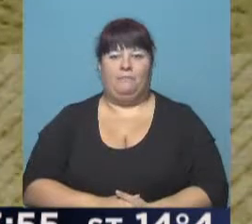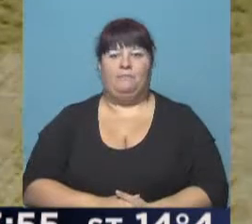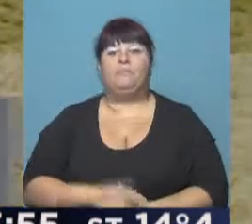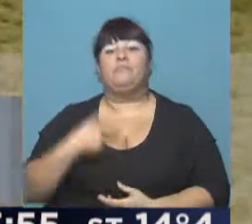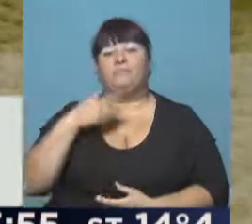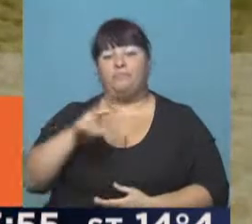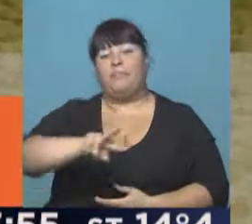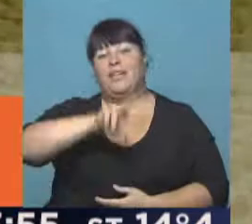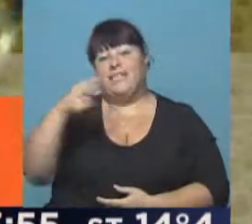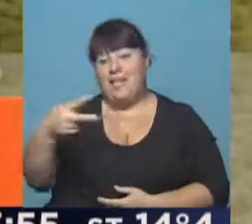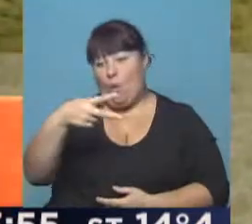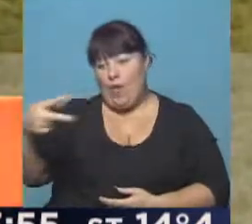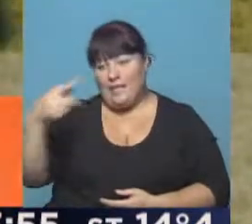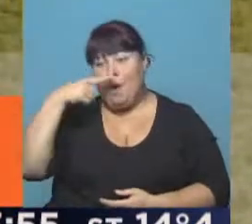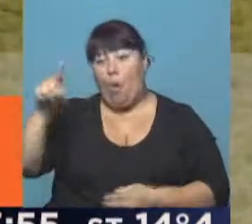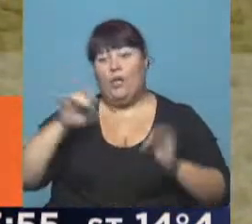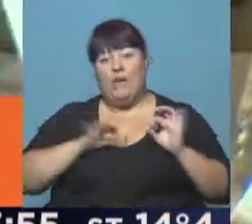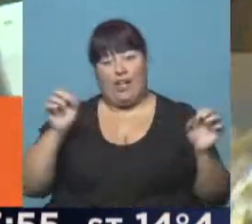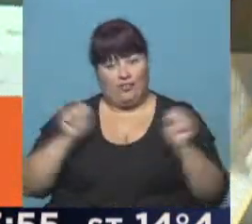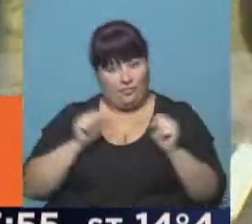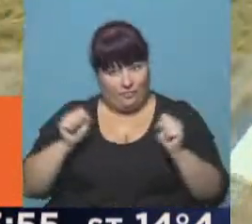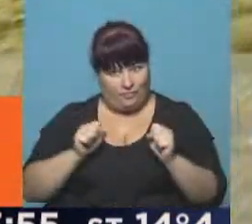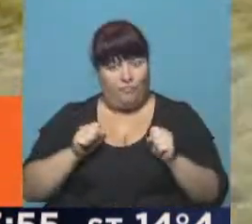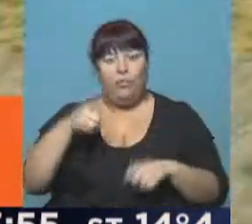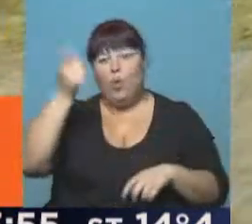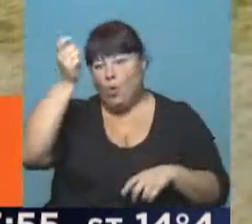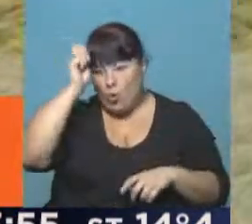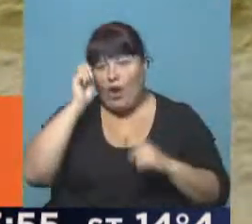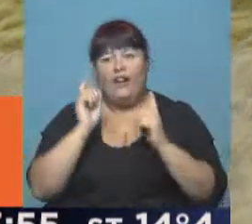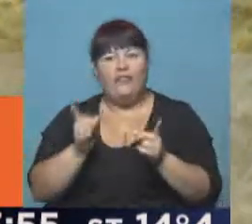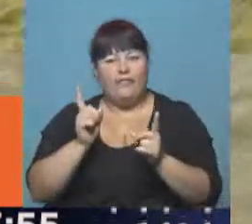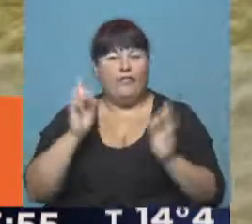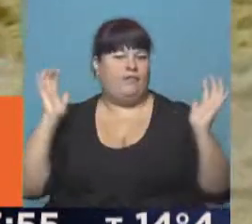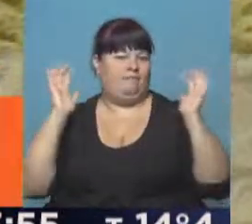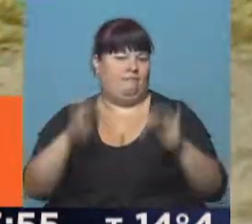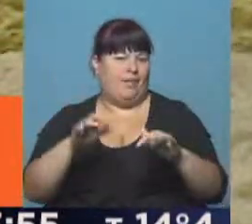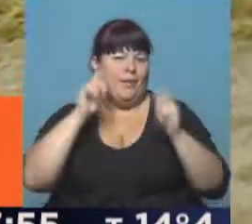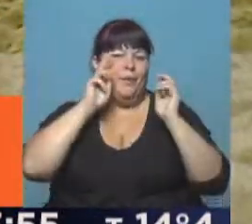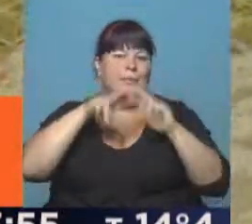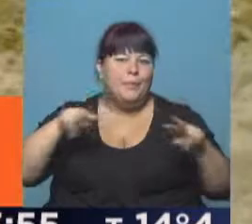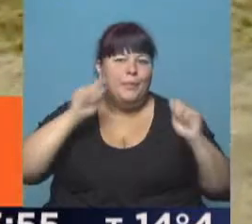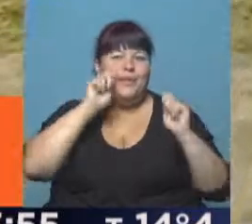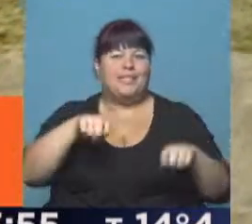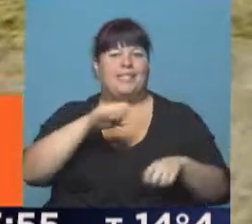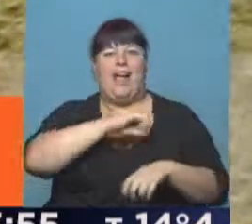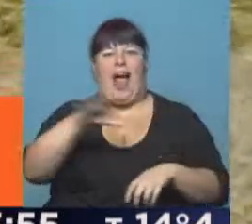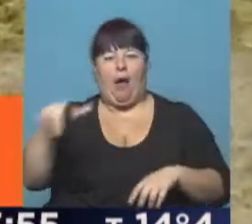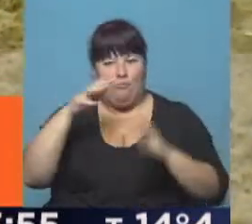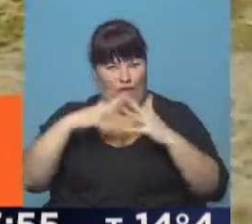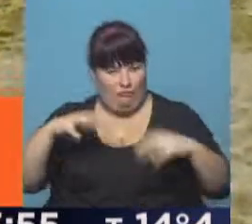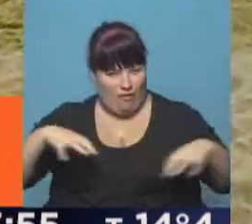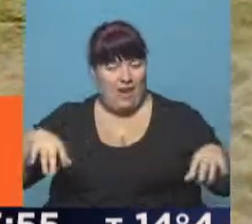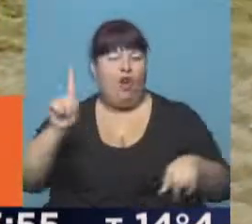Entramos en la segunda y última semana de vacaciones de invierno y la rural sigue convocando a visitar la Feria del Campo. Con